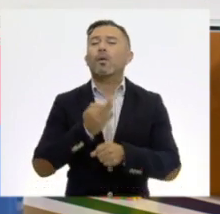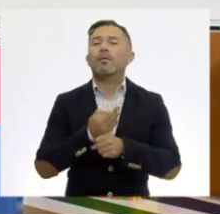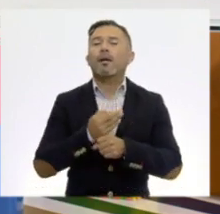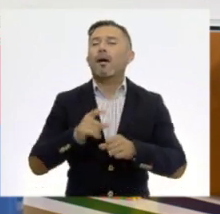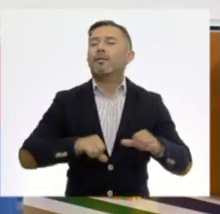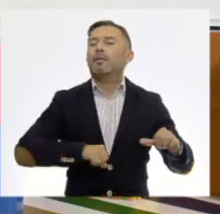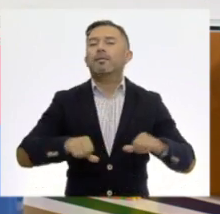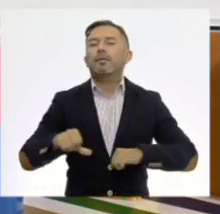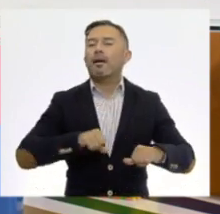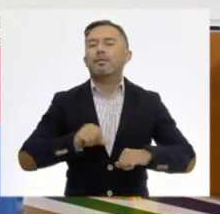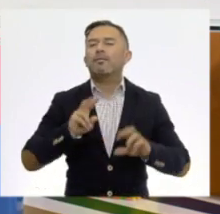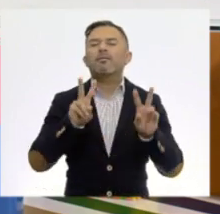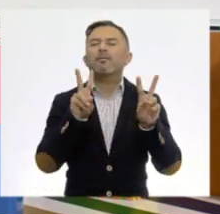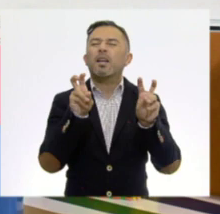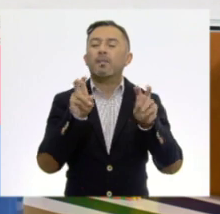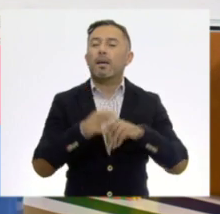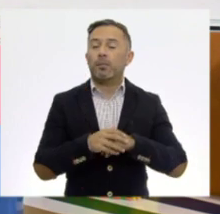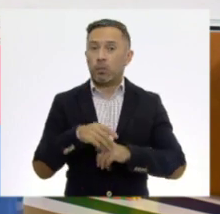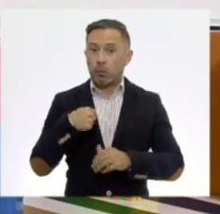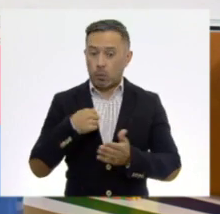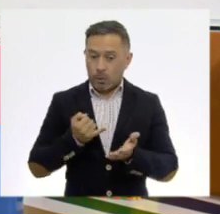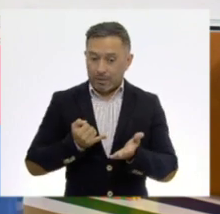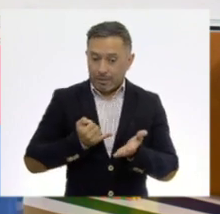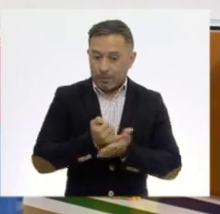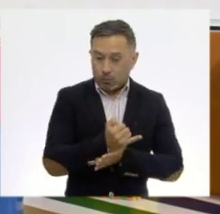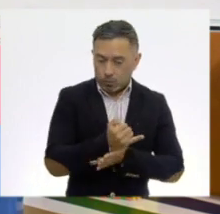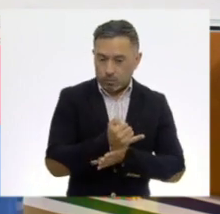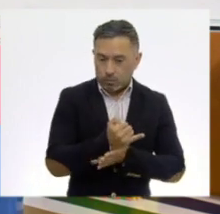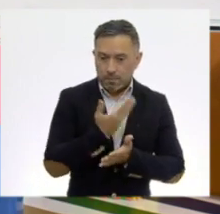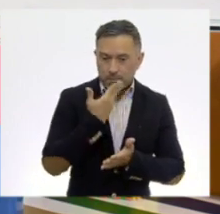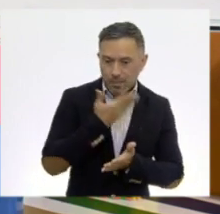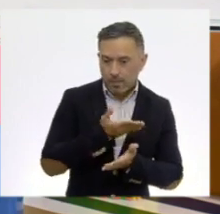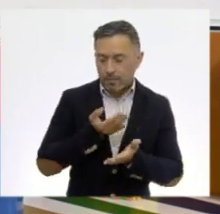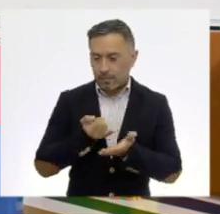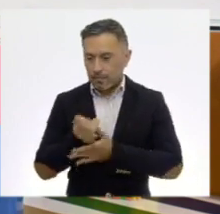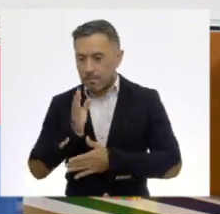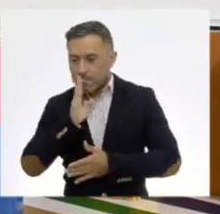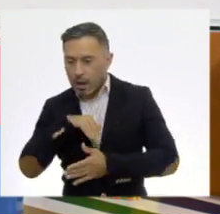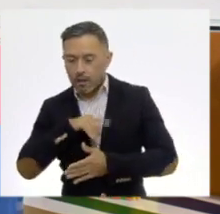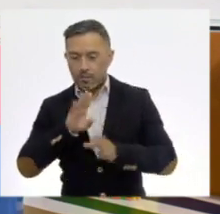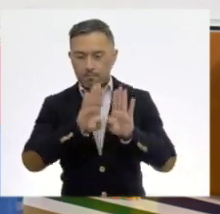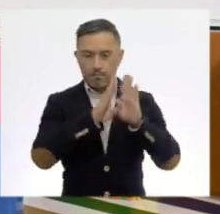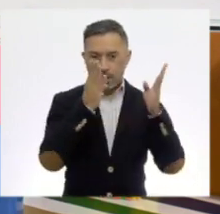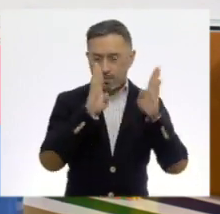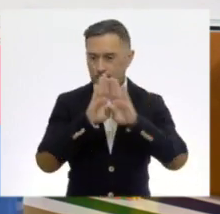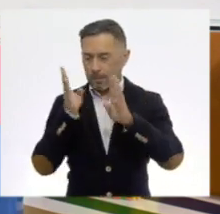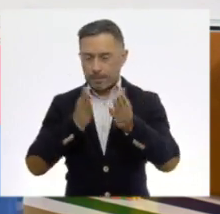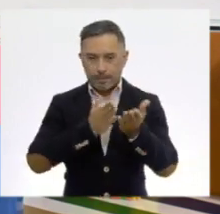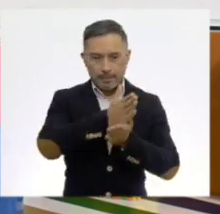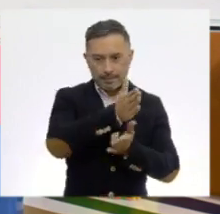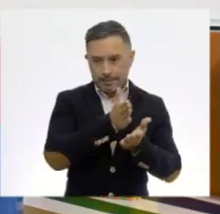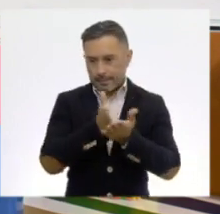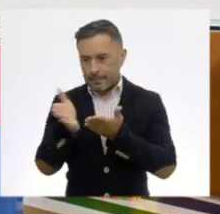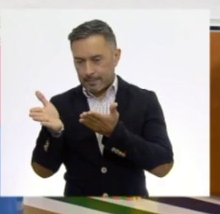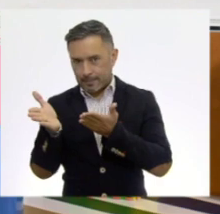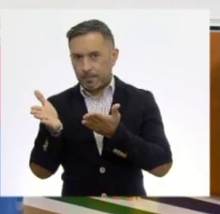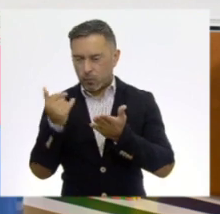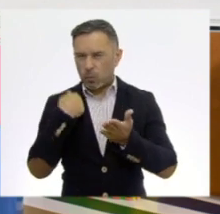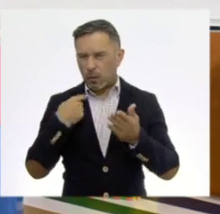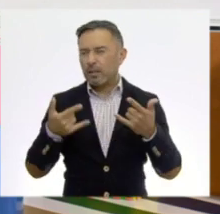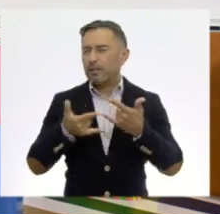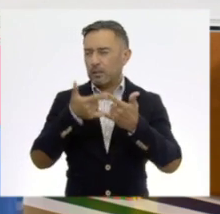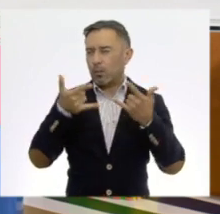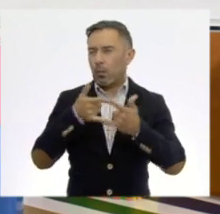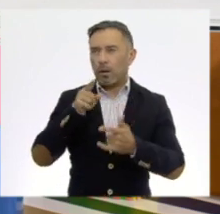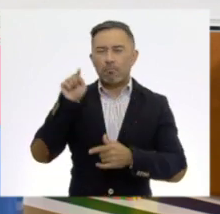abren puertas distintas, ¿ok? Yo te voy a platicar una situación que tiene que ver con experiencias de acoso escolar y